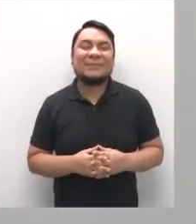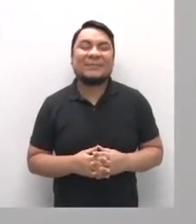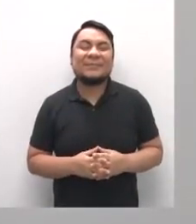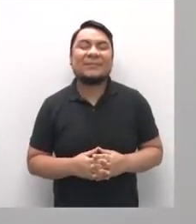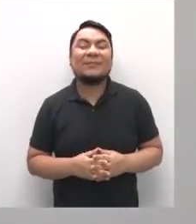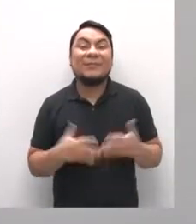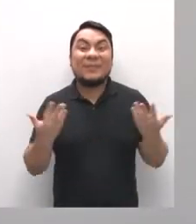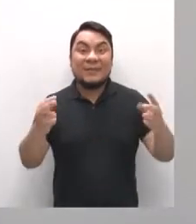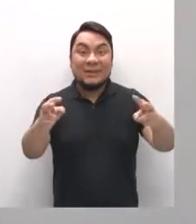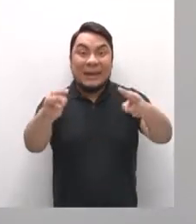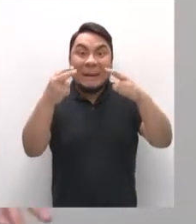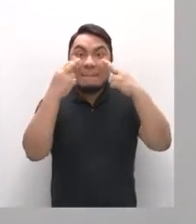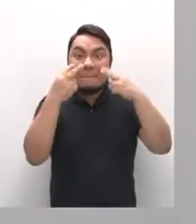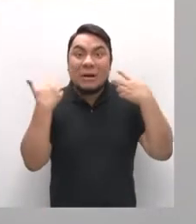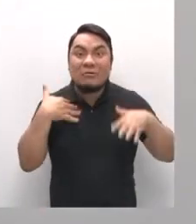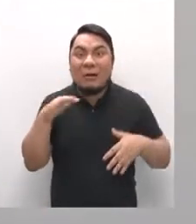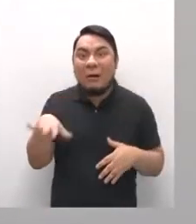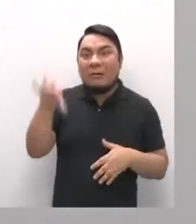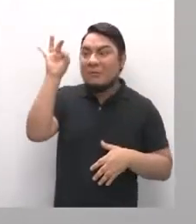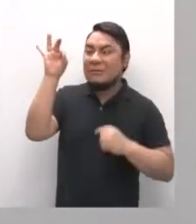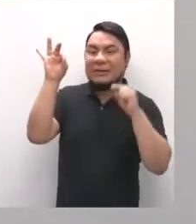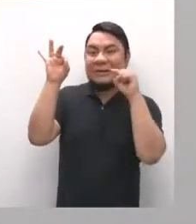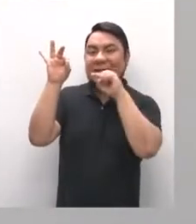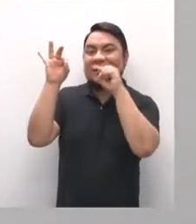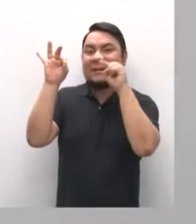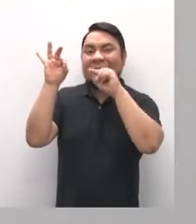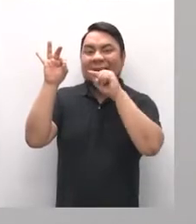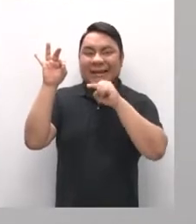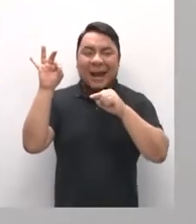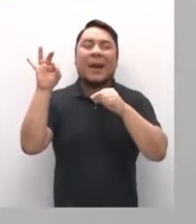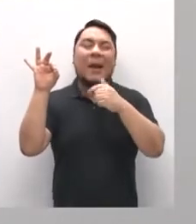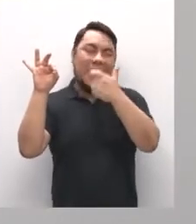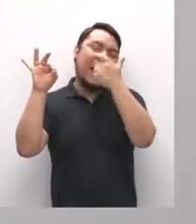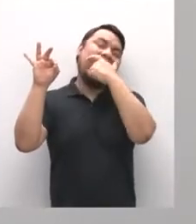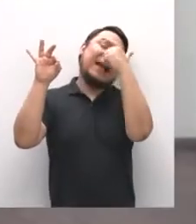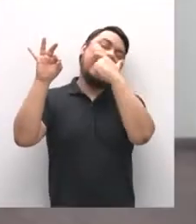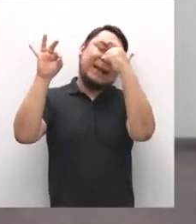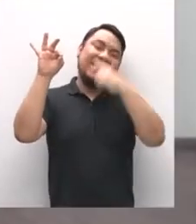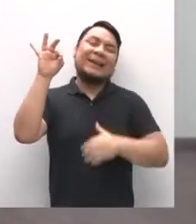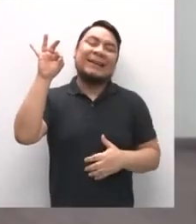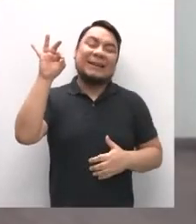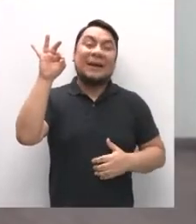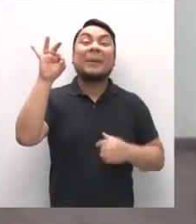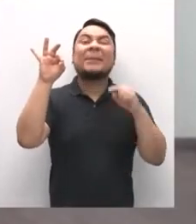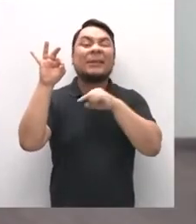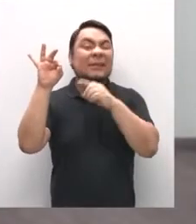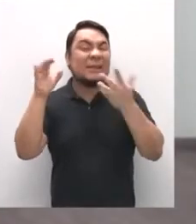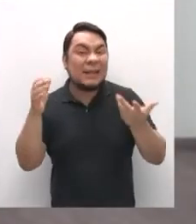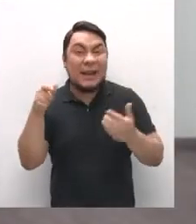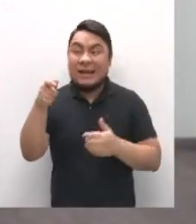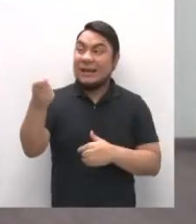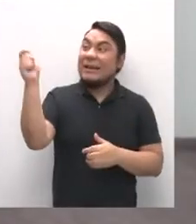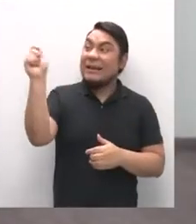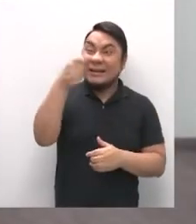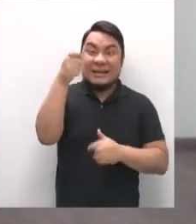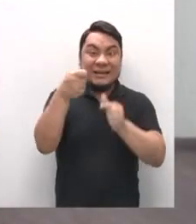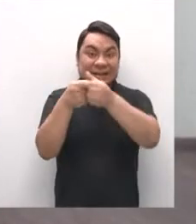¡Miren lo que me encontré! ¡Ja, ja, ja! Y con esta